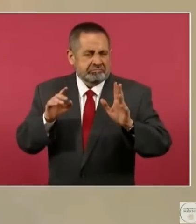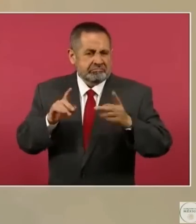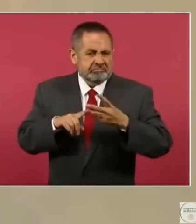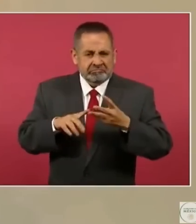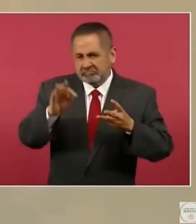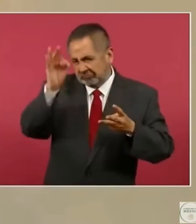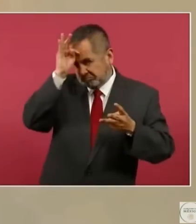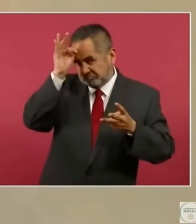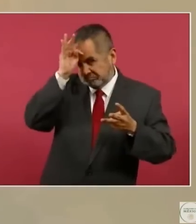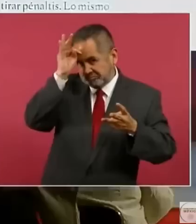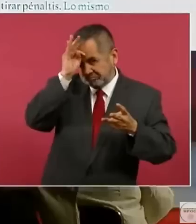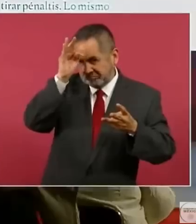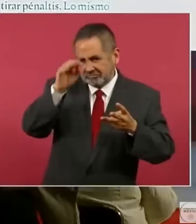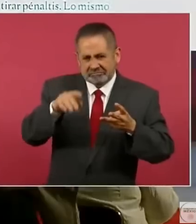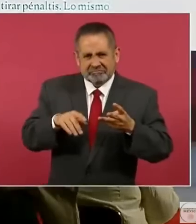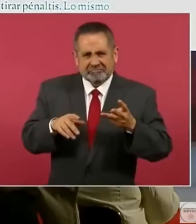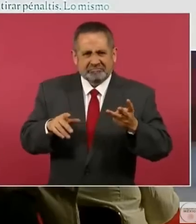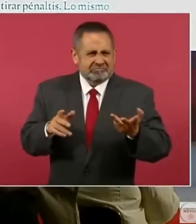tonto,